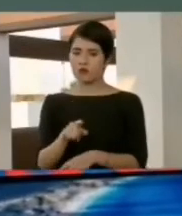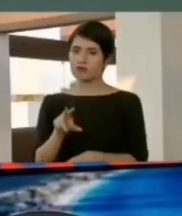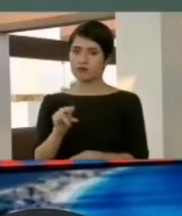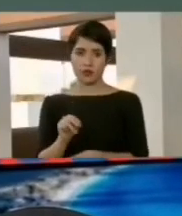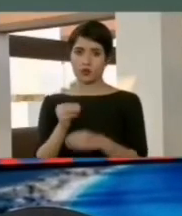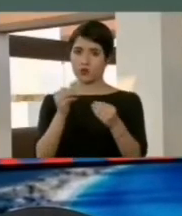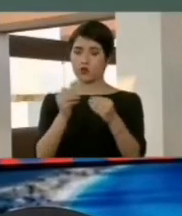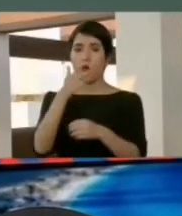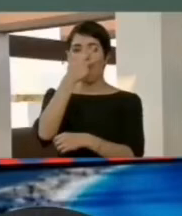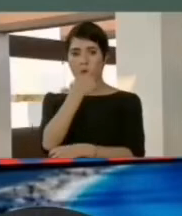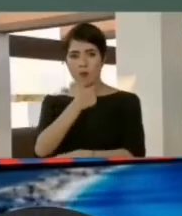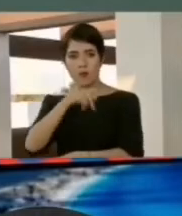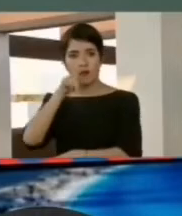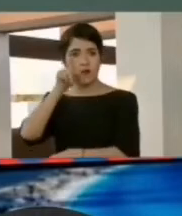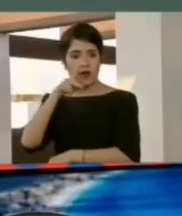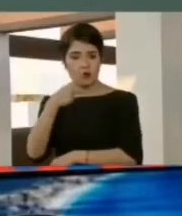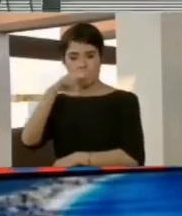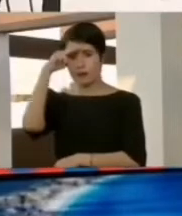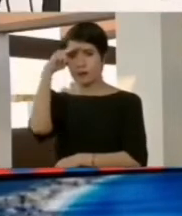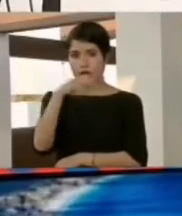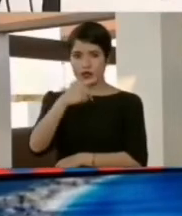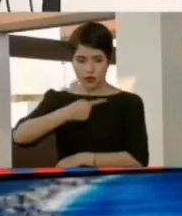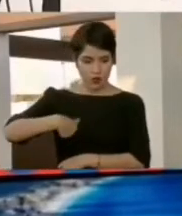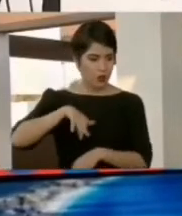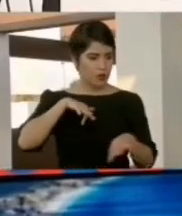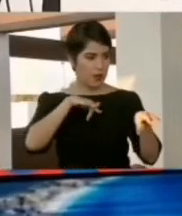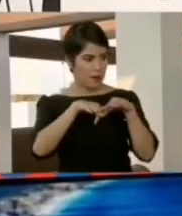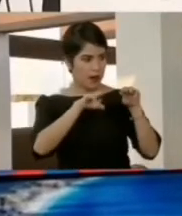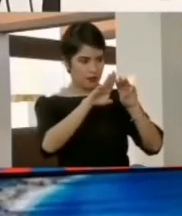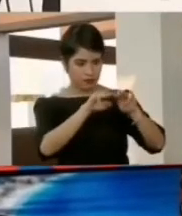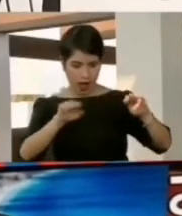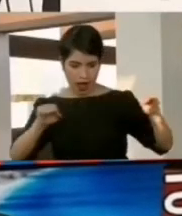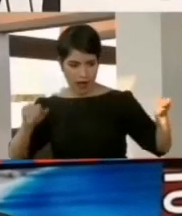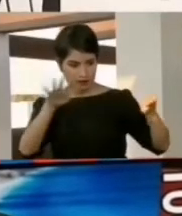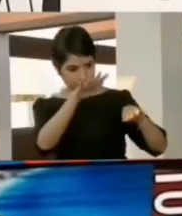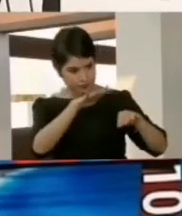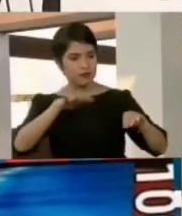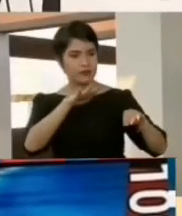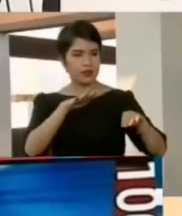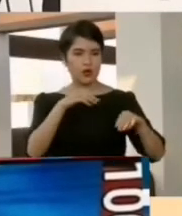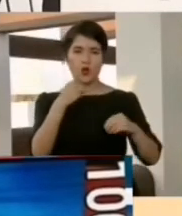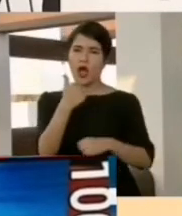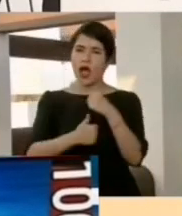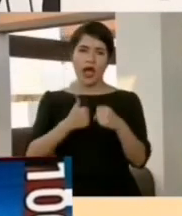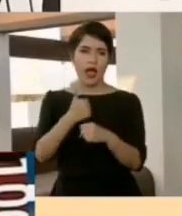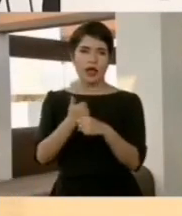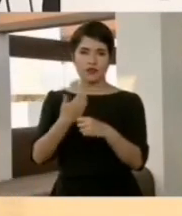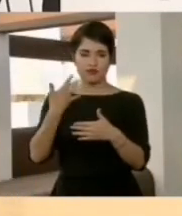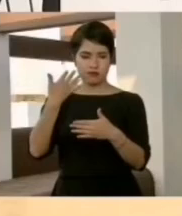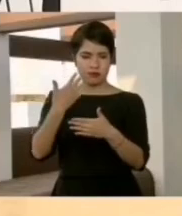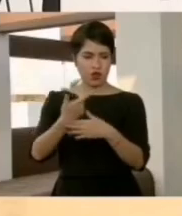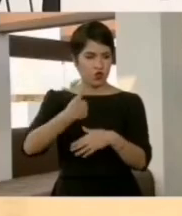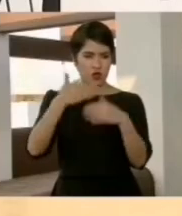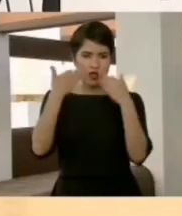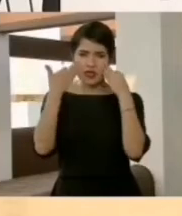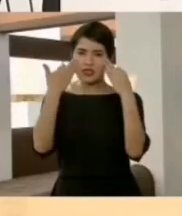mujeres mexicanos que hemos dedicado nuestra vida al mar y durante muchos años hemos presenciado el